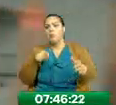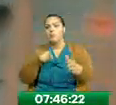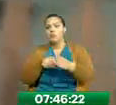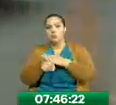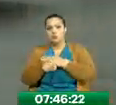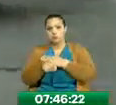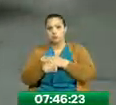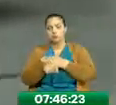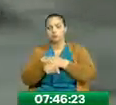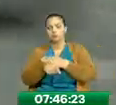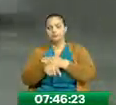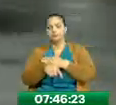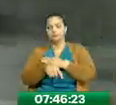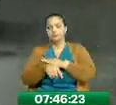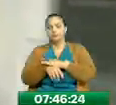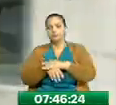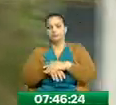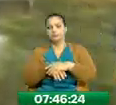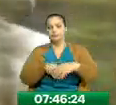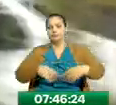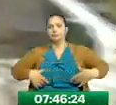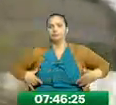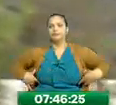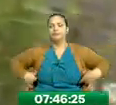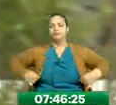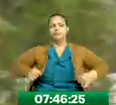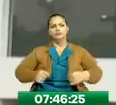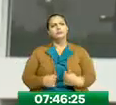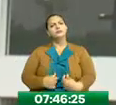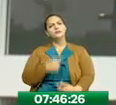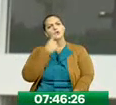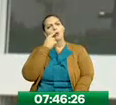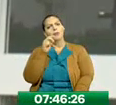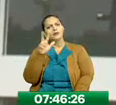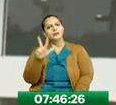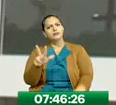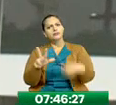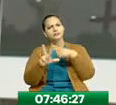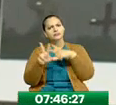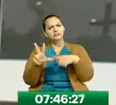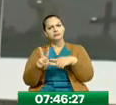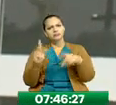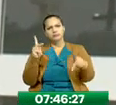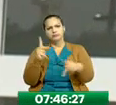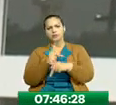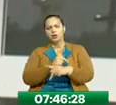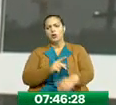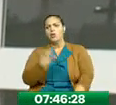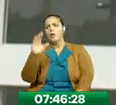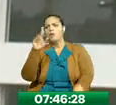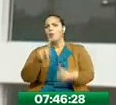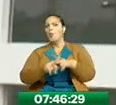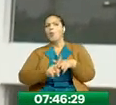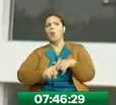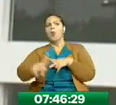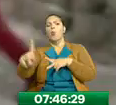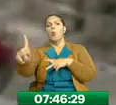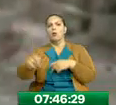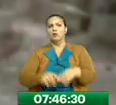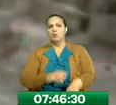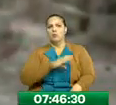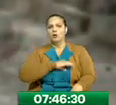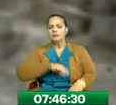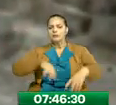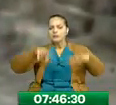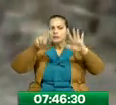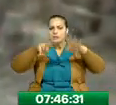Como que los agentes del bloque de búsqueda se han convertido en la sombra de quienes tienen cuentas pendientes con la justicia. 7 meses de investigaciones permitieron